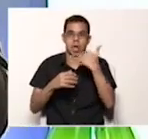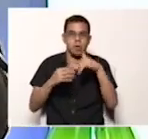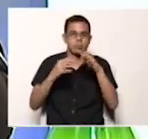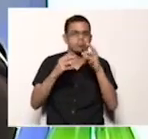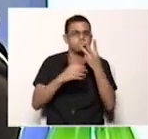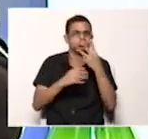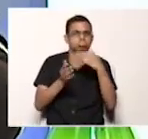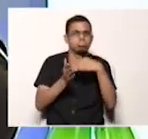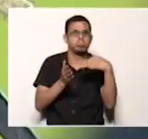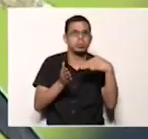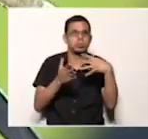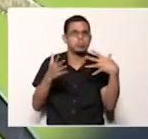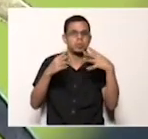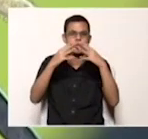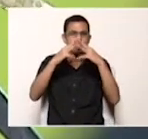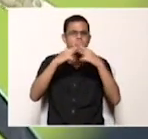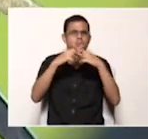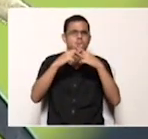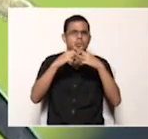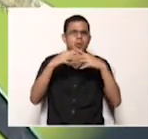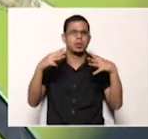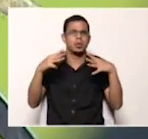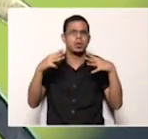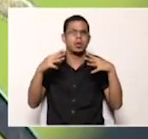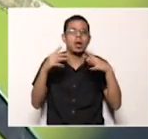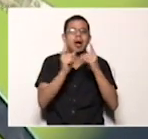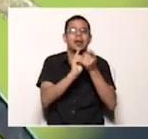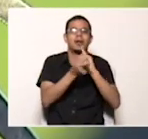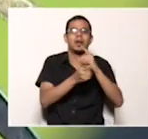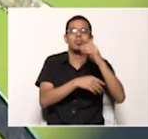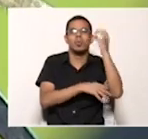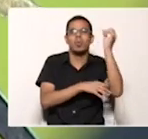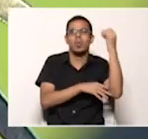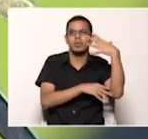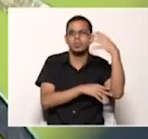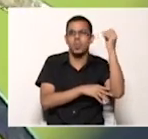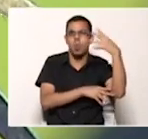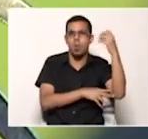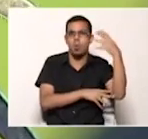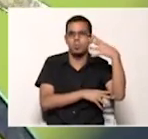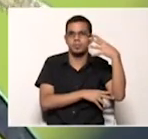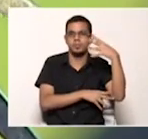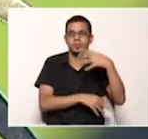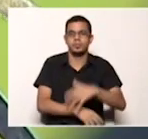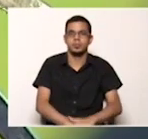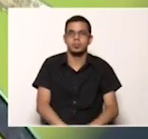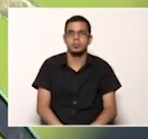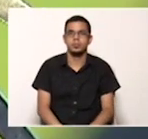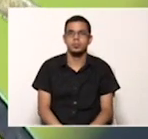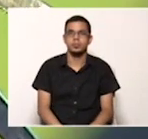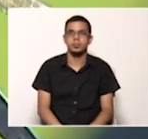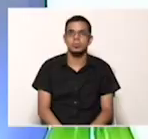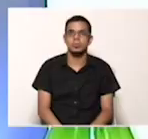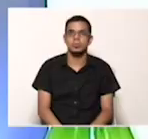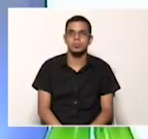que representan la radiación solar. Ok. ¿Ok? La radiación solar, si